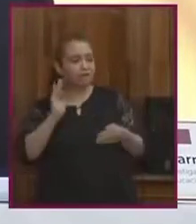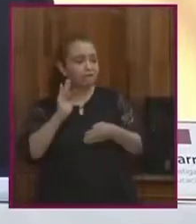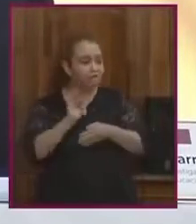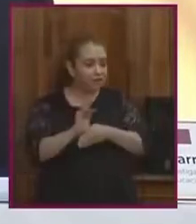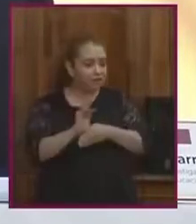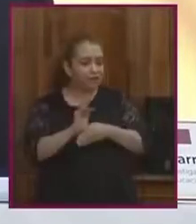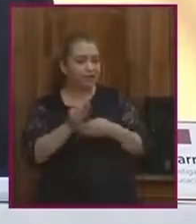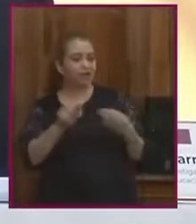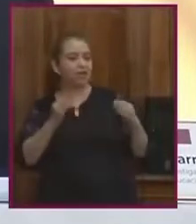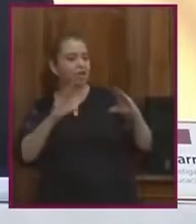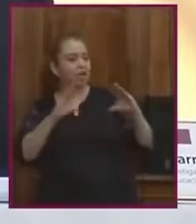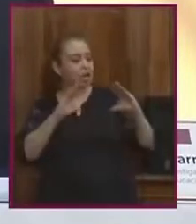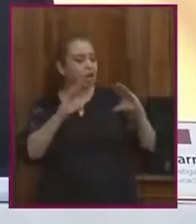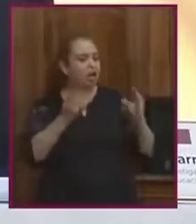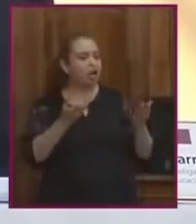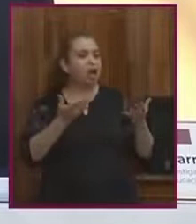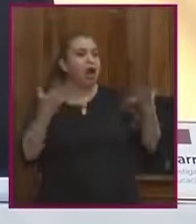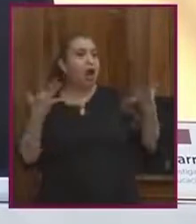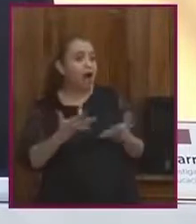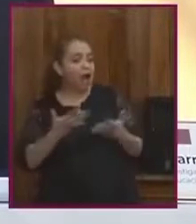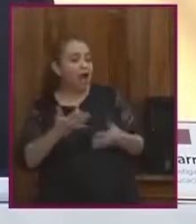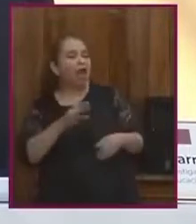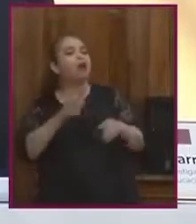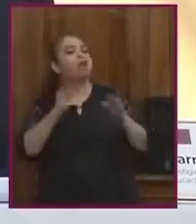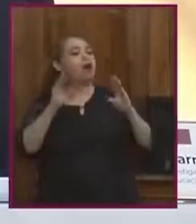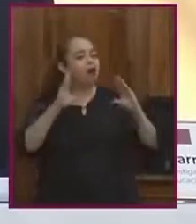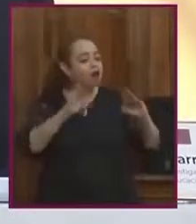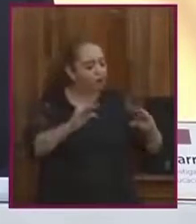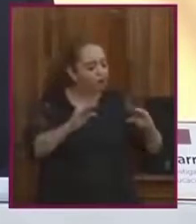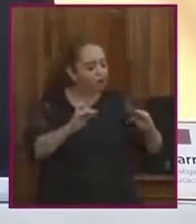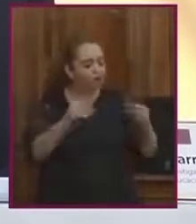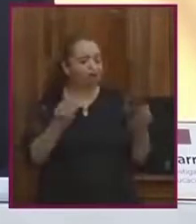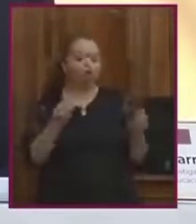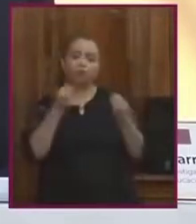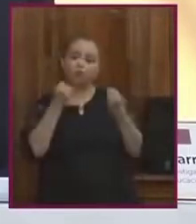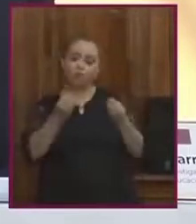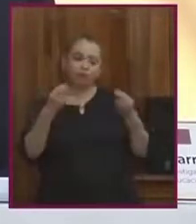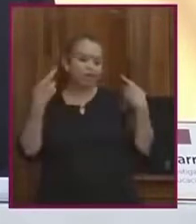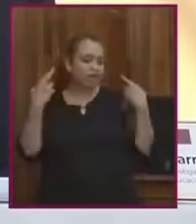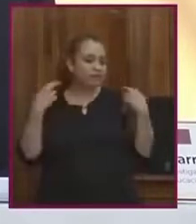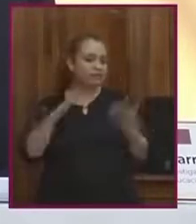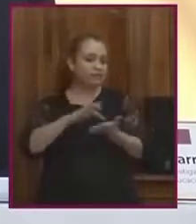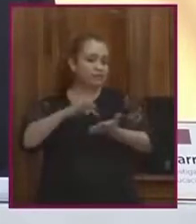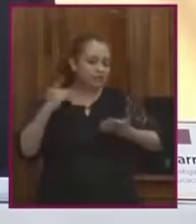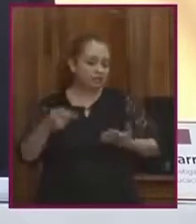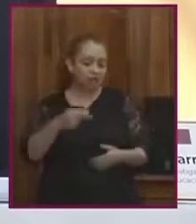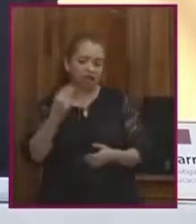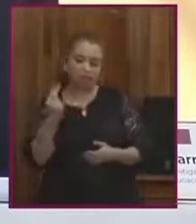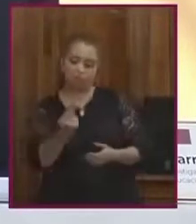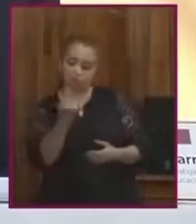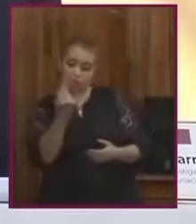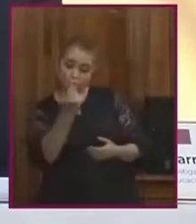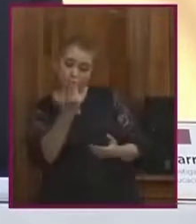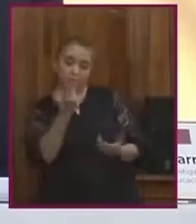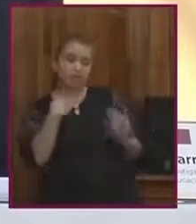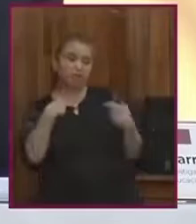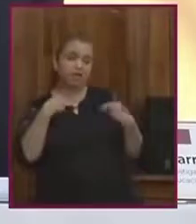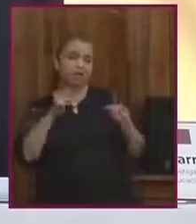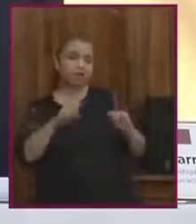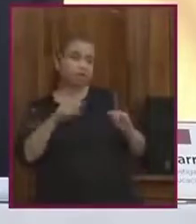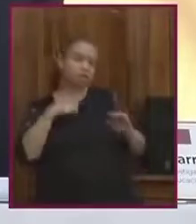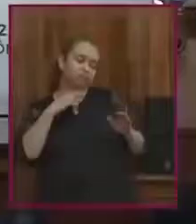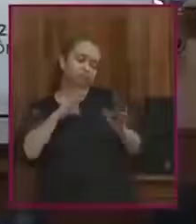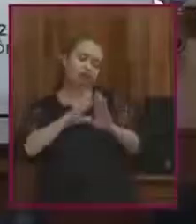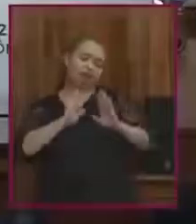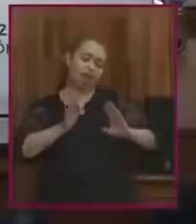tarea que es la docencia. Por ello, pues muchísimas gracias, muchas gracias a ustedes, y yo me voy a retirar, bueno, un ratito me